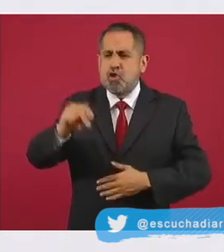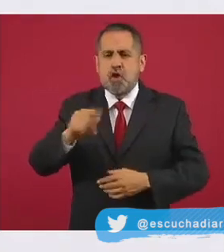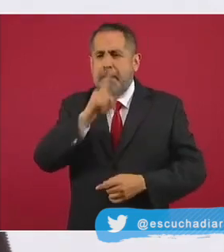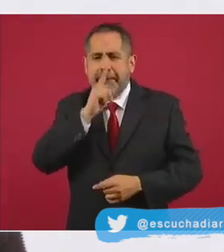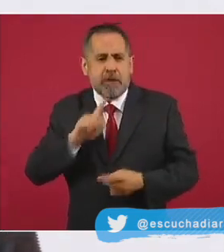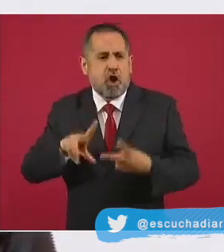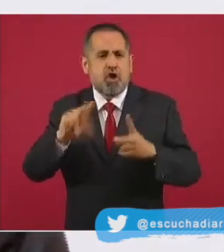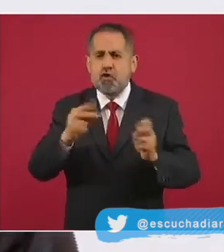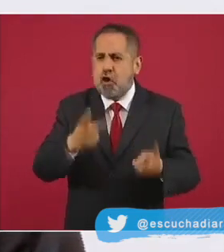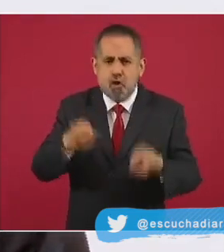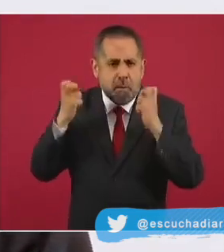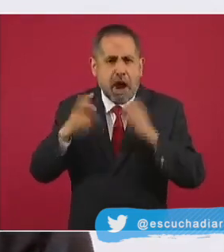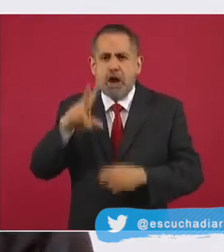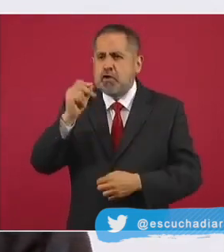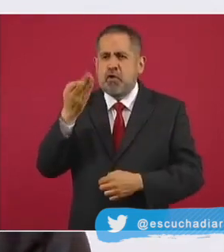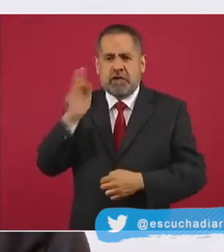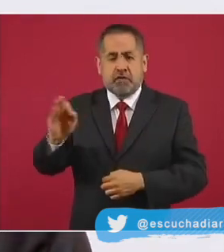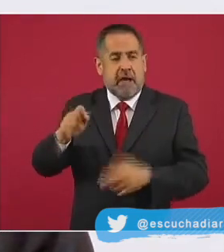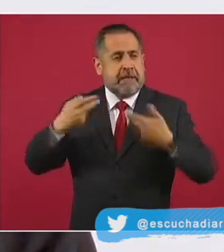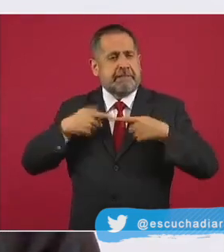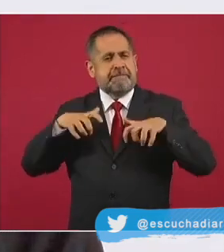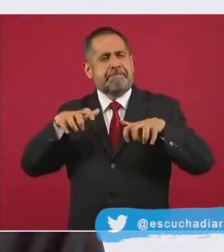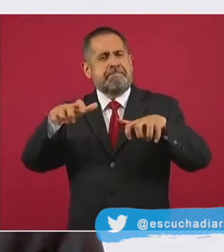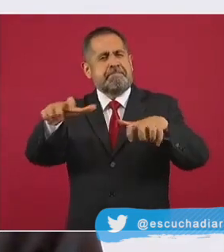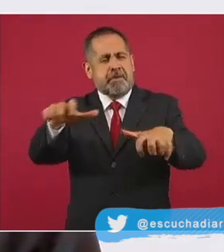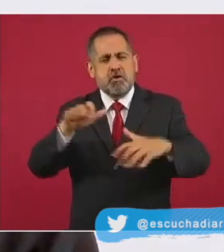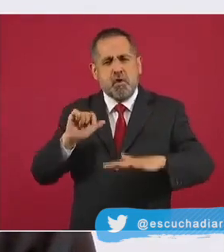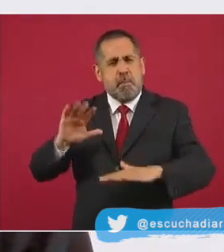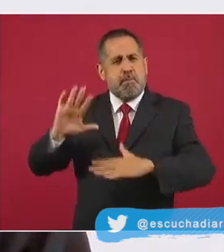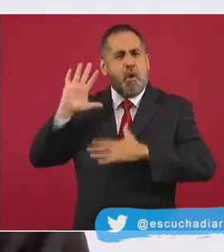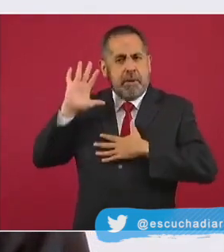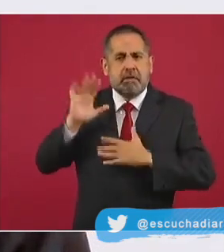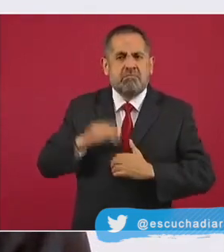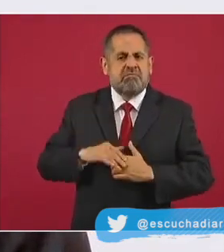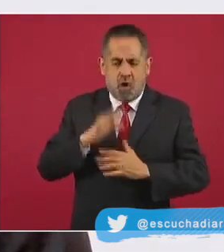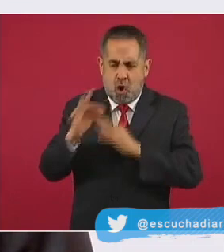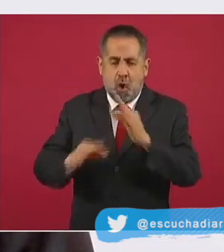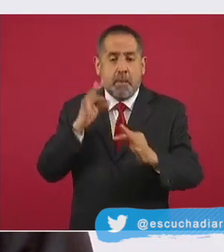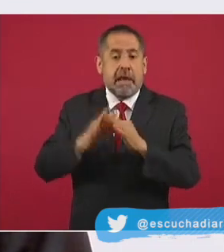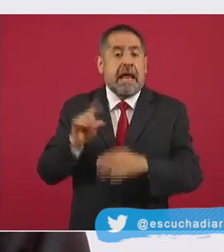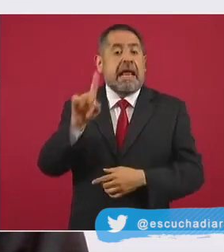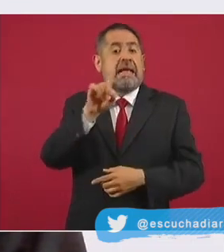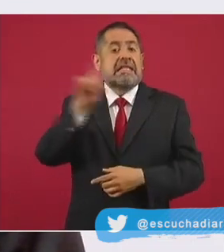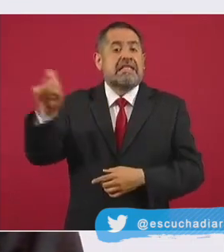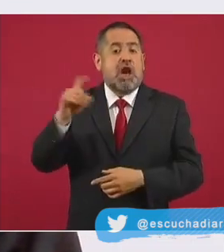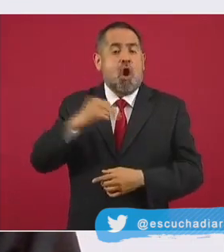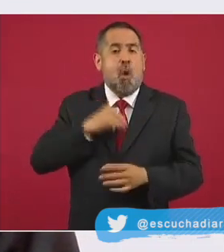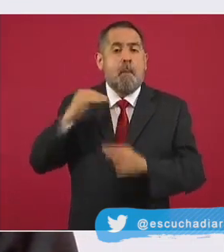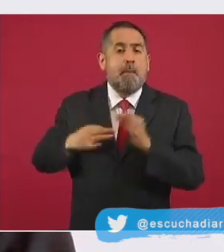no traicionar y dar cumplimiento a 100 compromisos básicos.